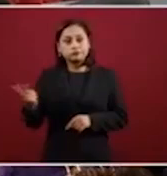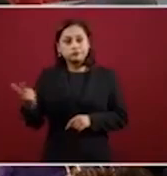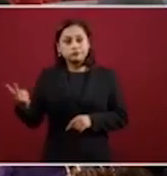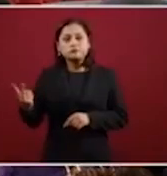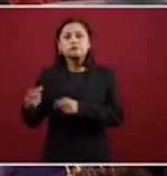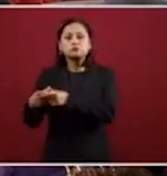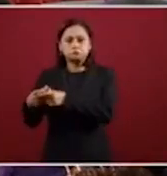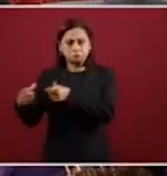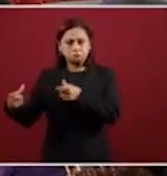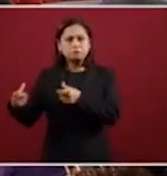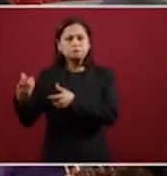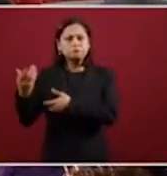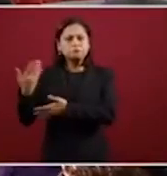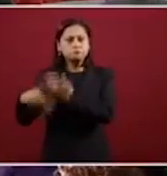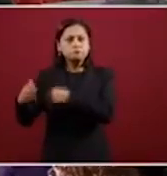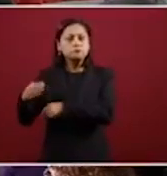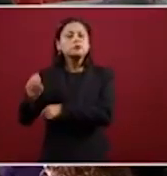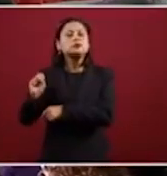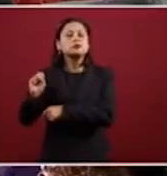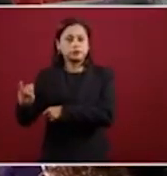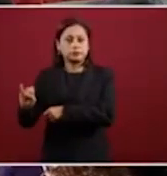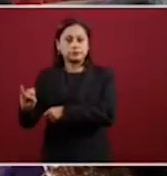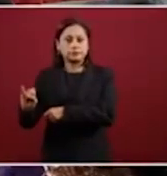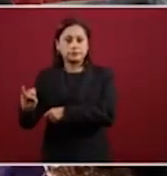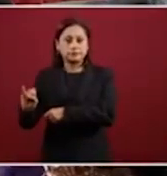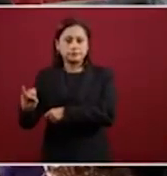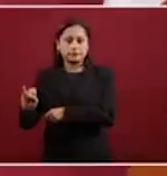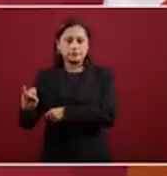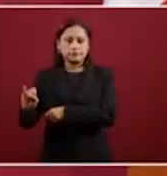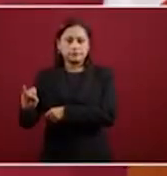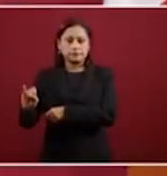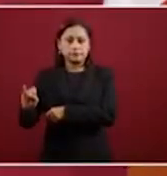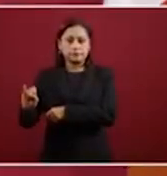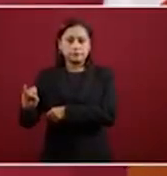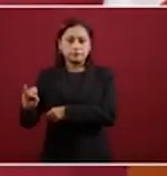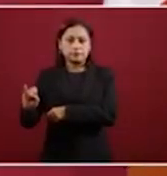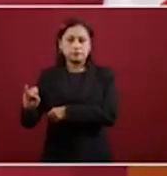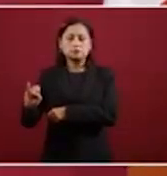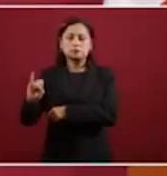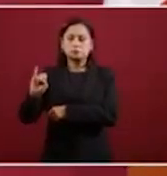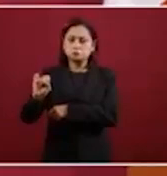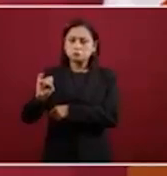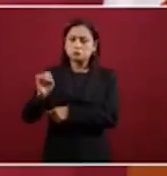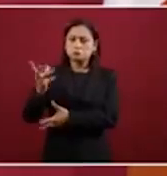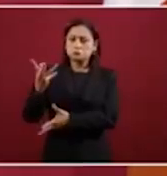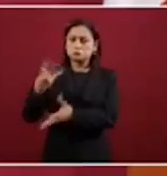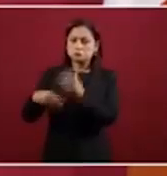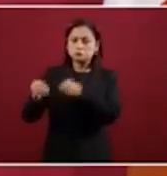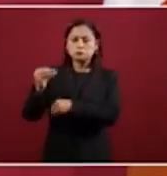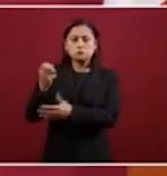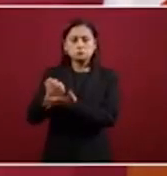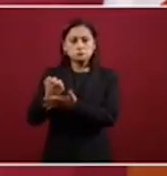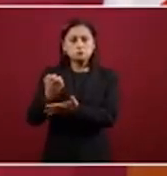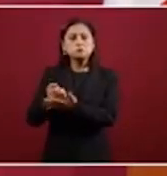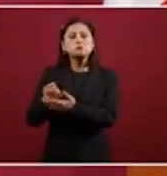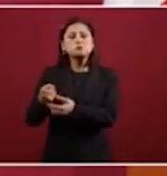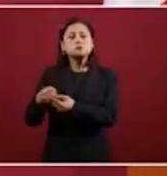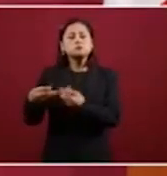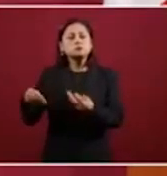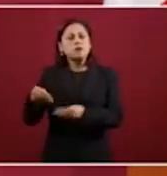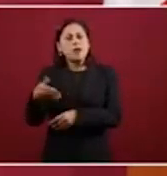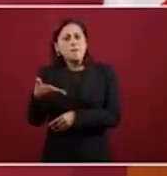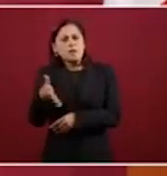aquí en el período neoliberal creció la economía en promedio